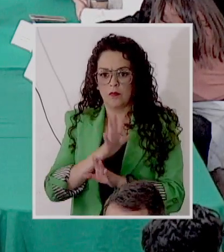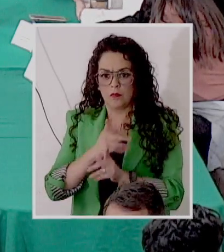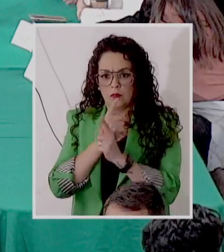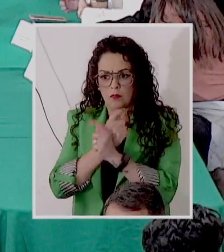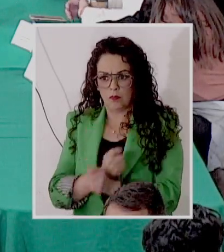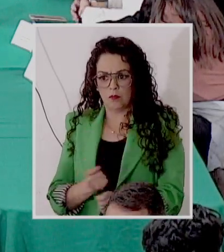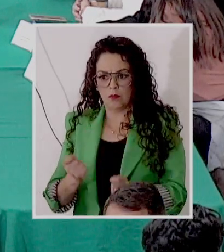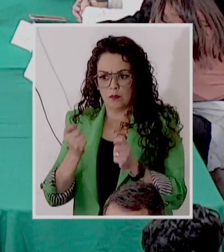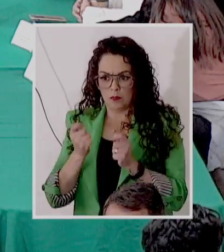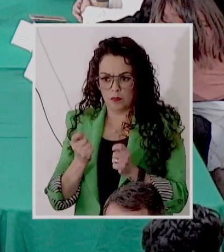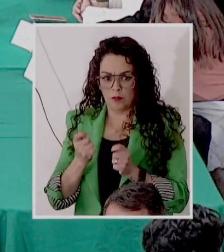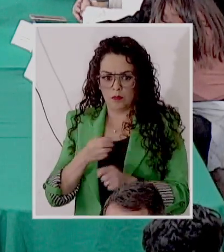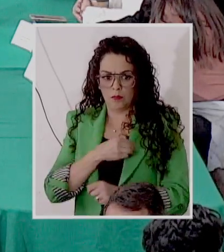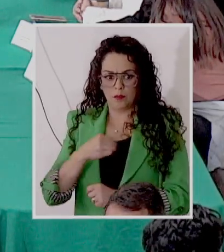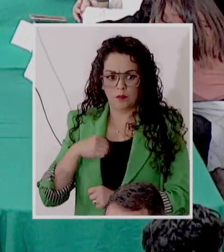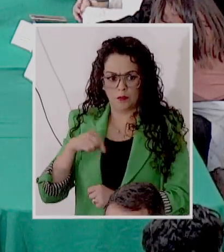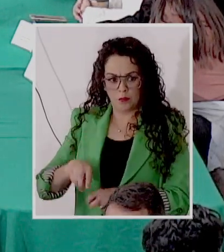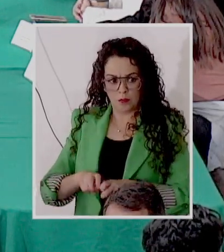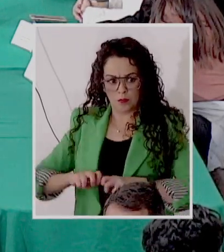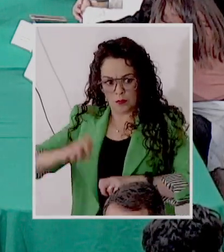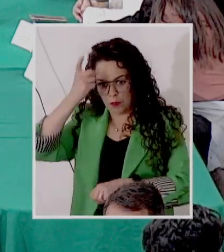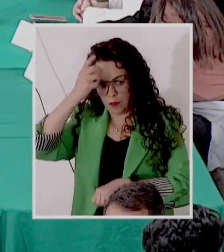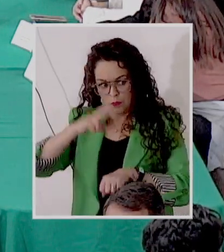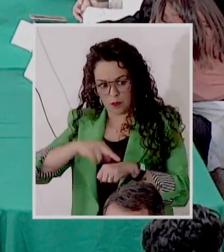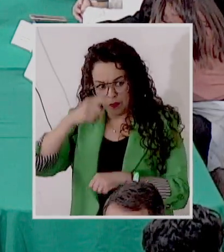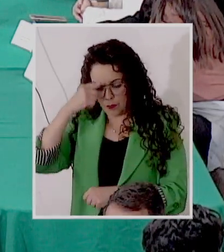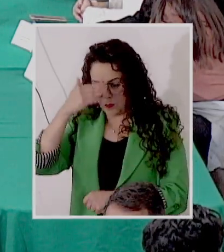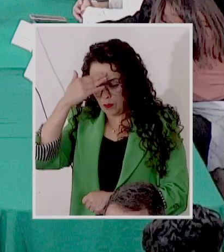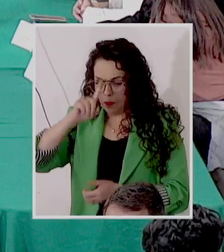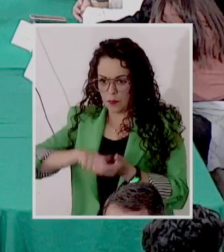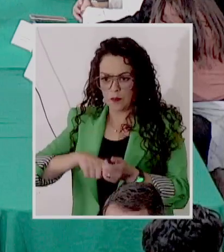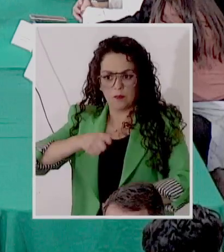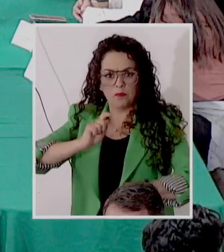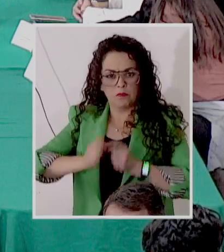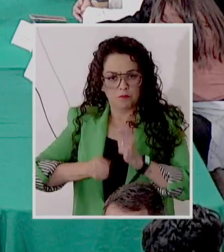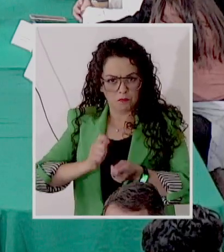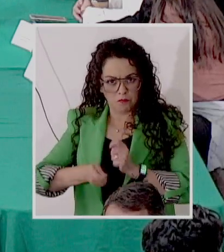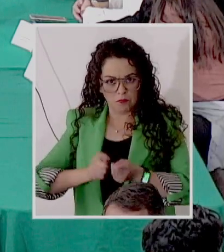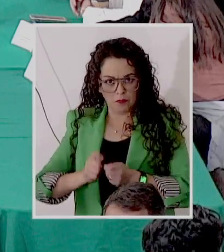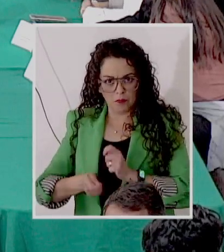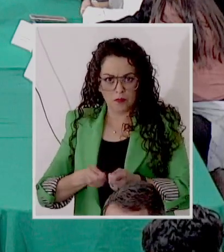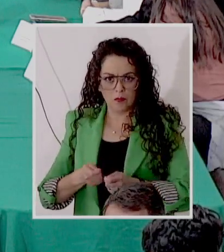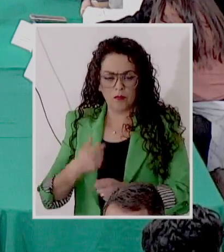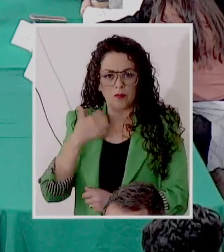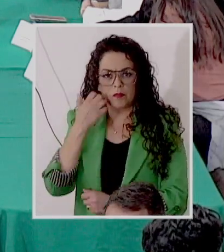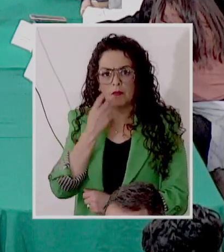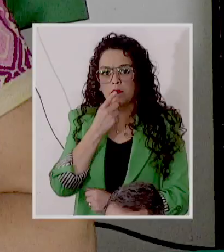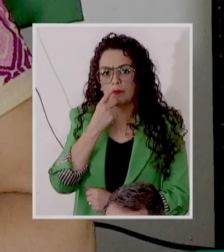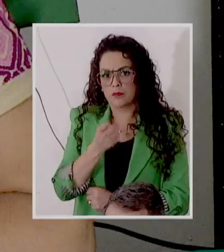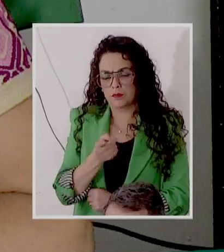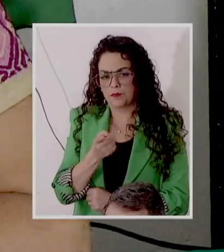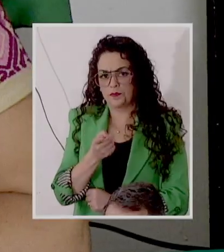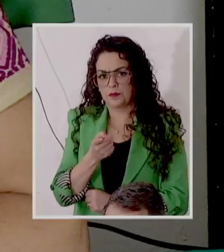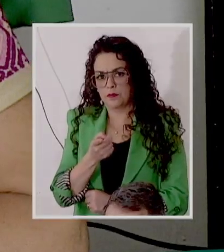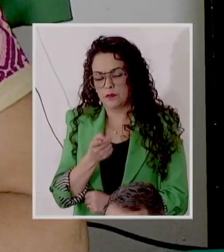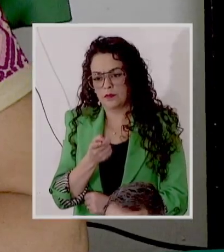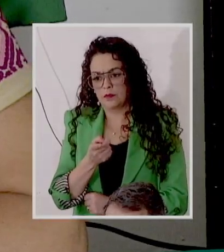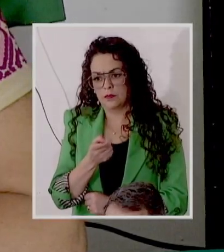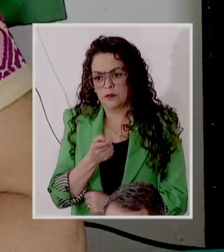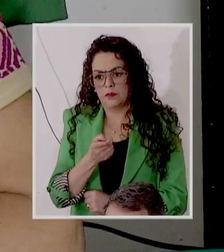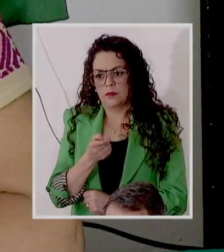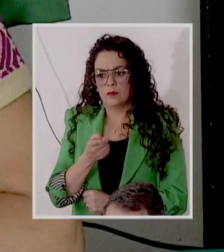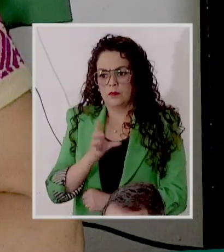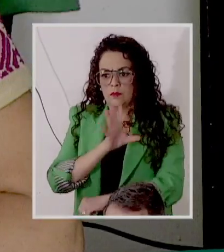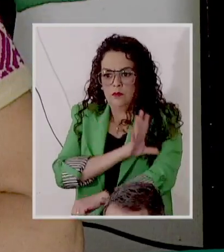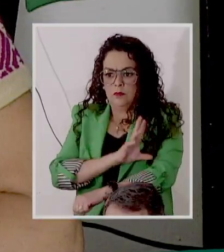entre las y los integrantes de la mesa para su conocimiento. Asimismo, debo comentar que a petición del